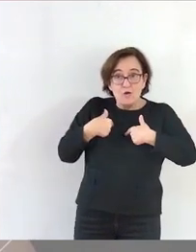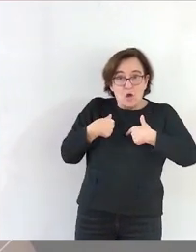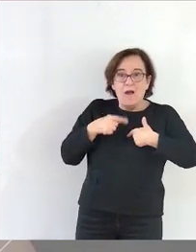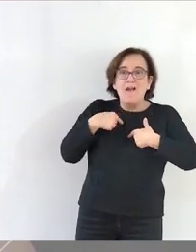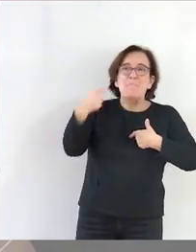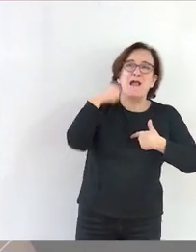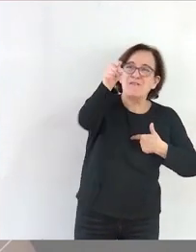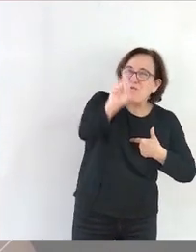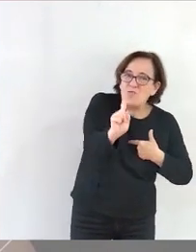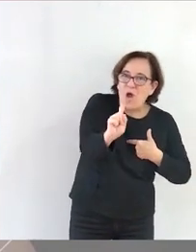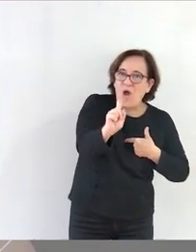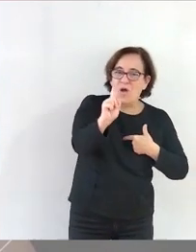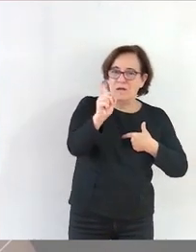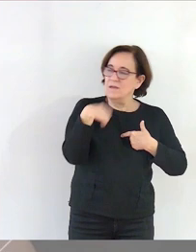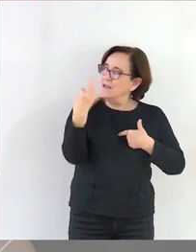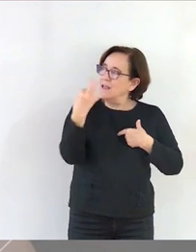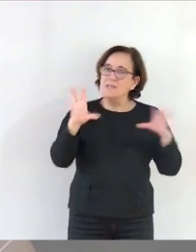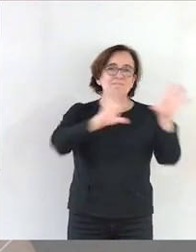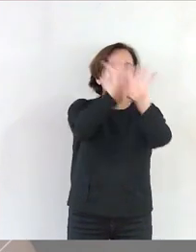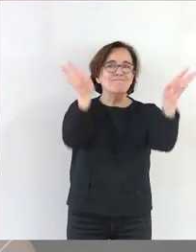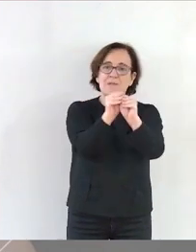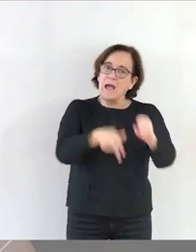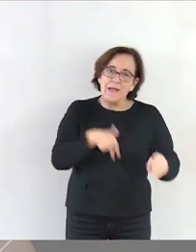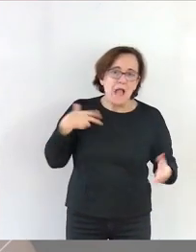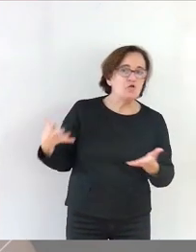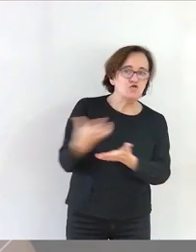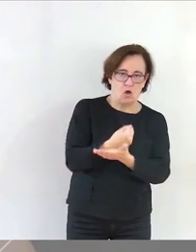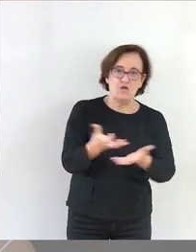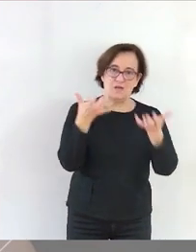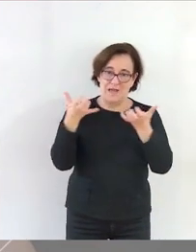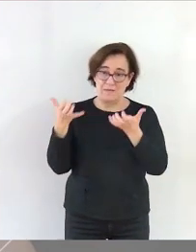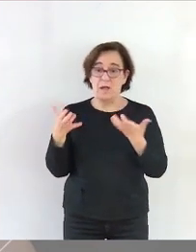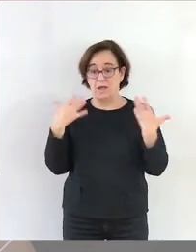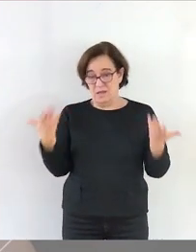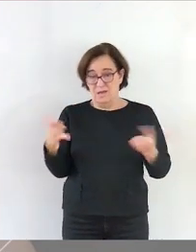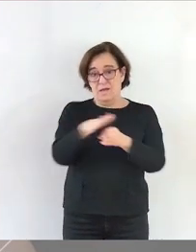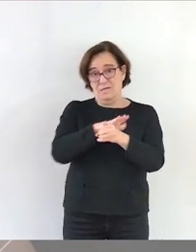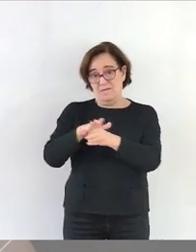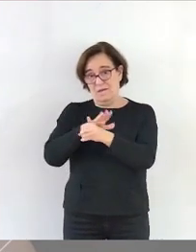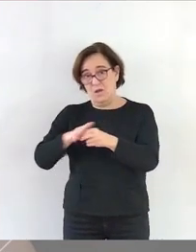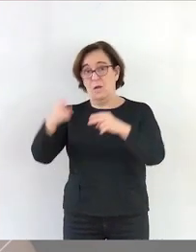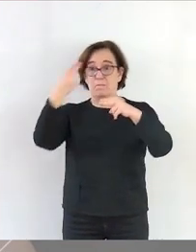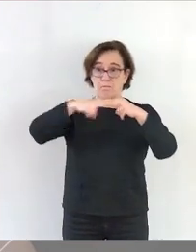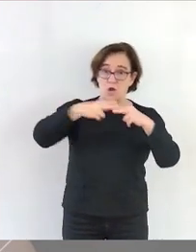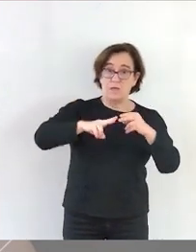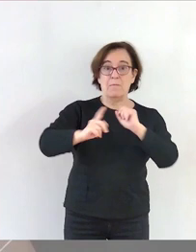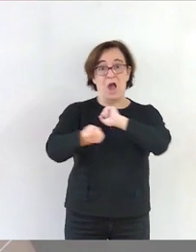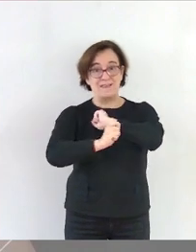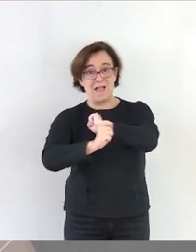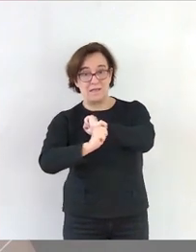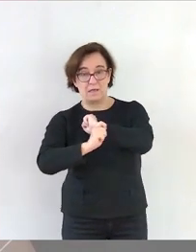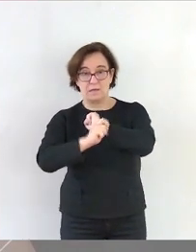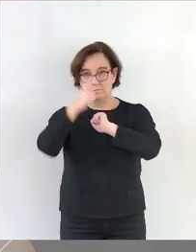pierdes sino que tenemos un ganar ganar global claro cuando dices esto en ámbitos de geopolítica y de geoestrategia el